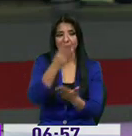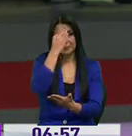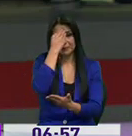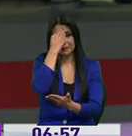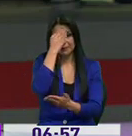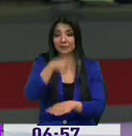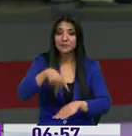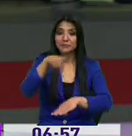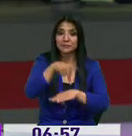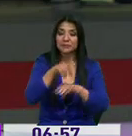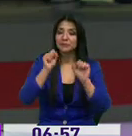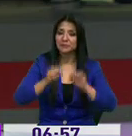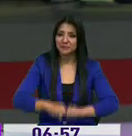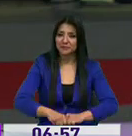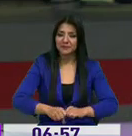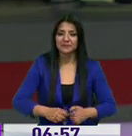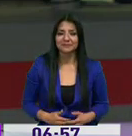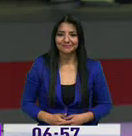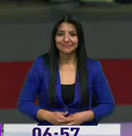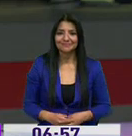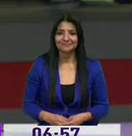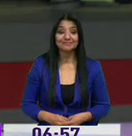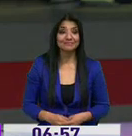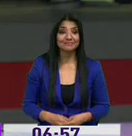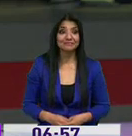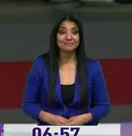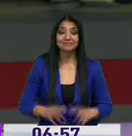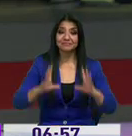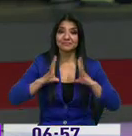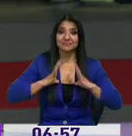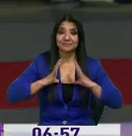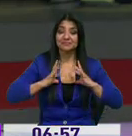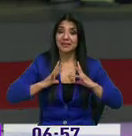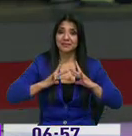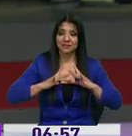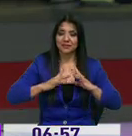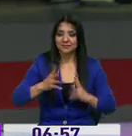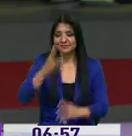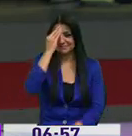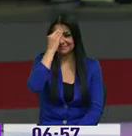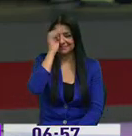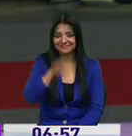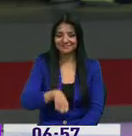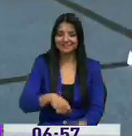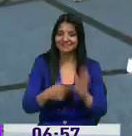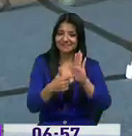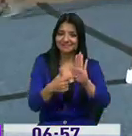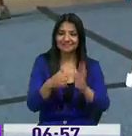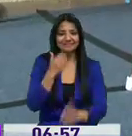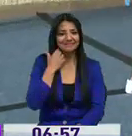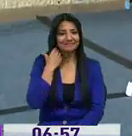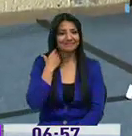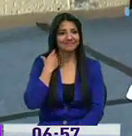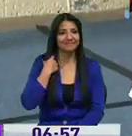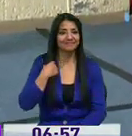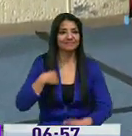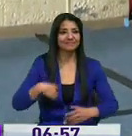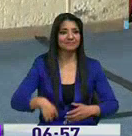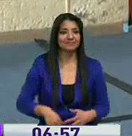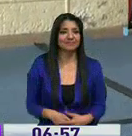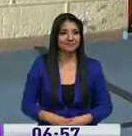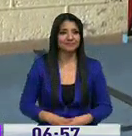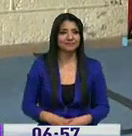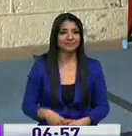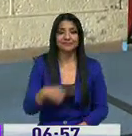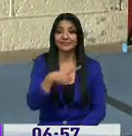grandes profesionales en este ámbito algo que para este verano hay que tomarlo en cuenta le traemos si a